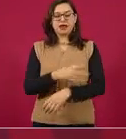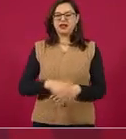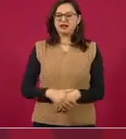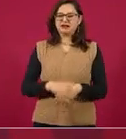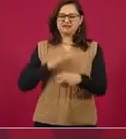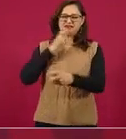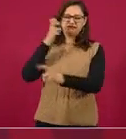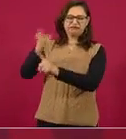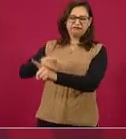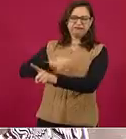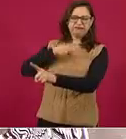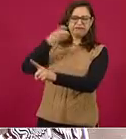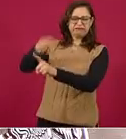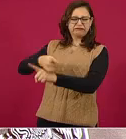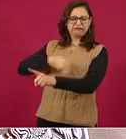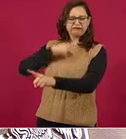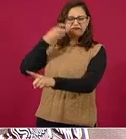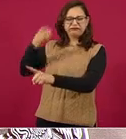todo,